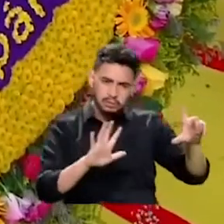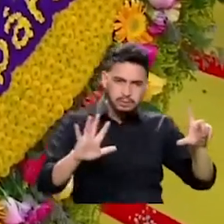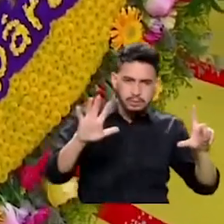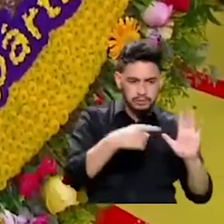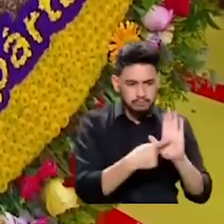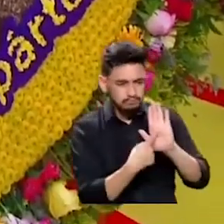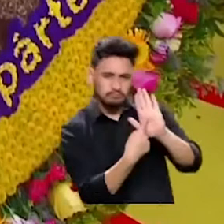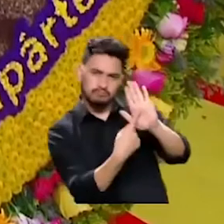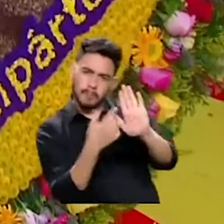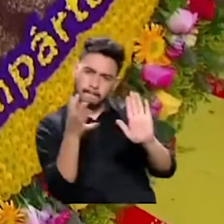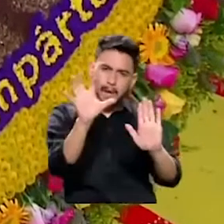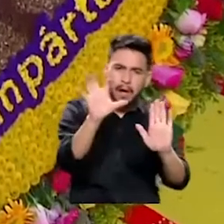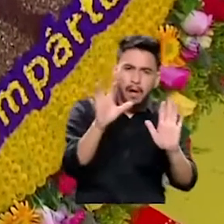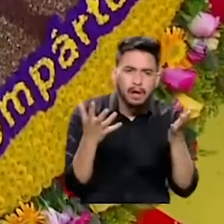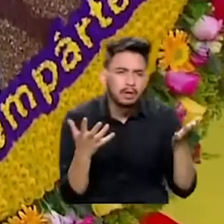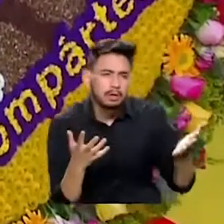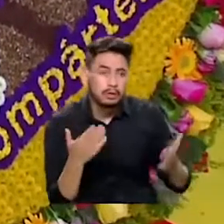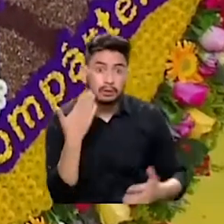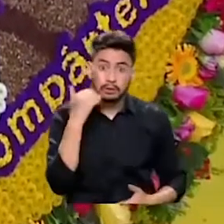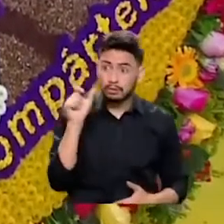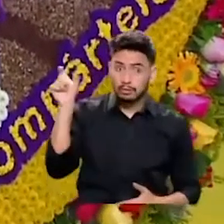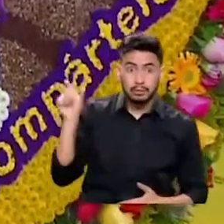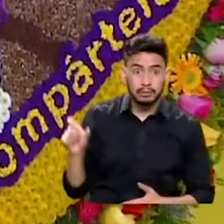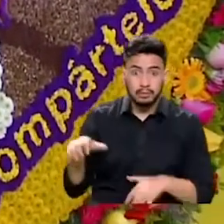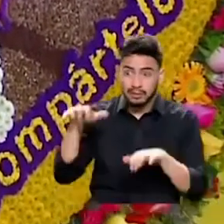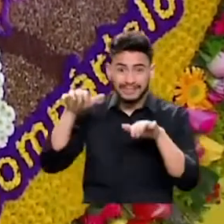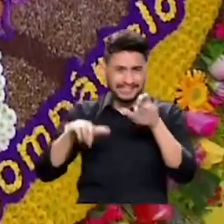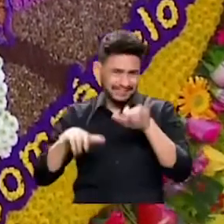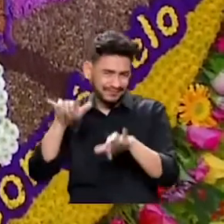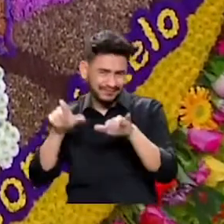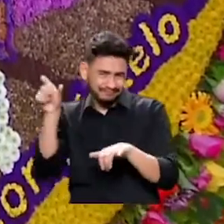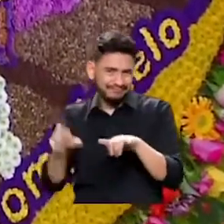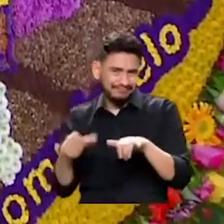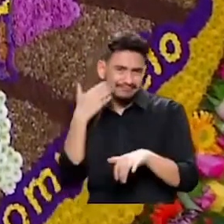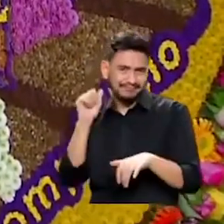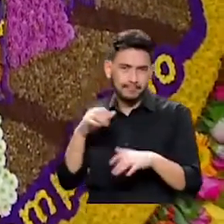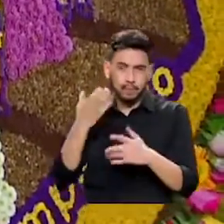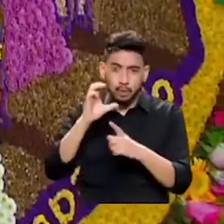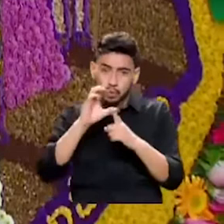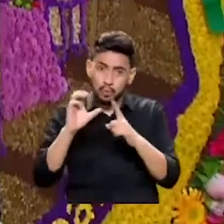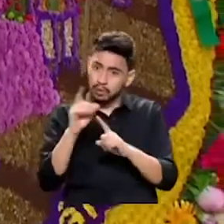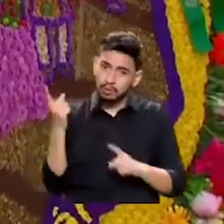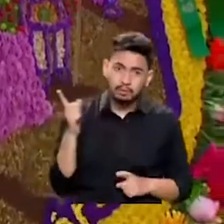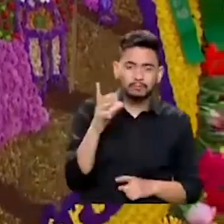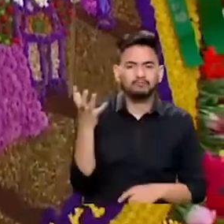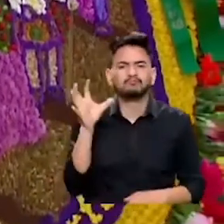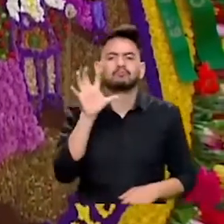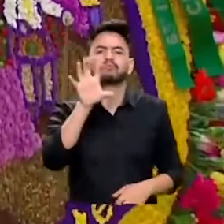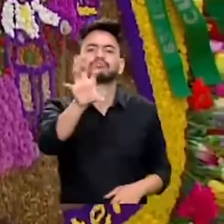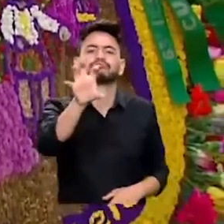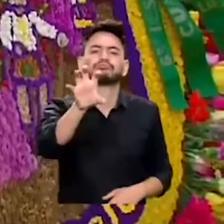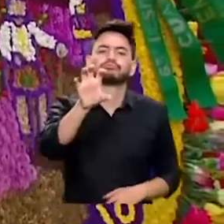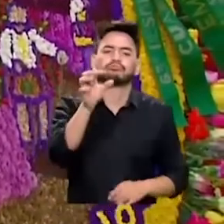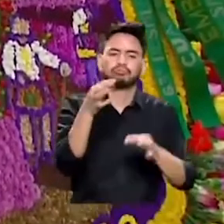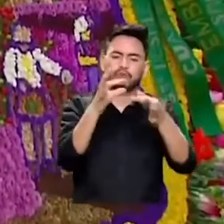continuar leyendo ese precioso mensaje. Protege tu alimento, siémbralo y